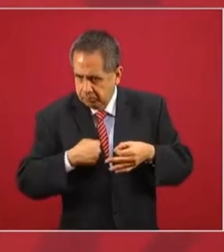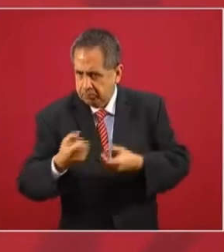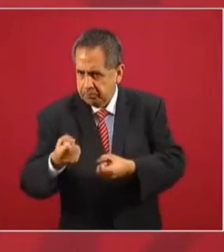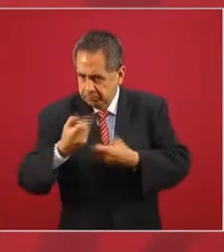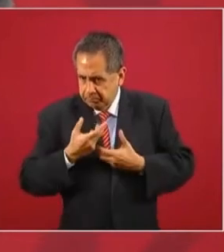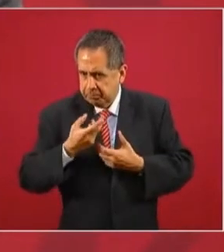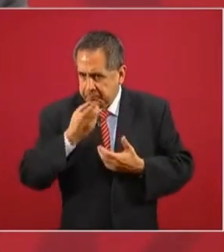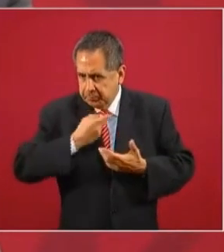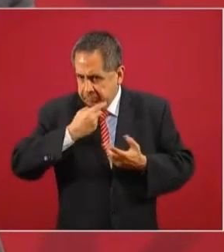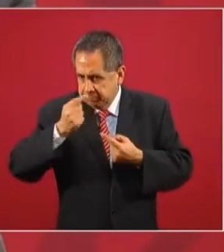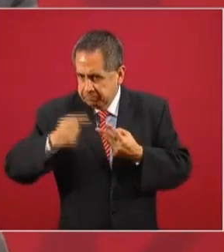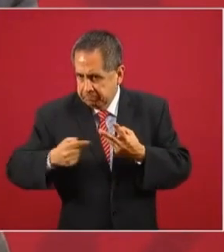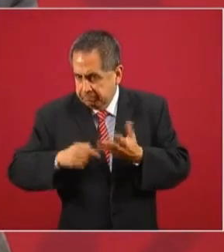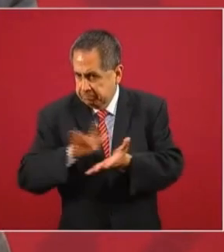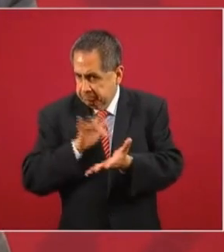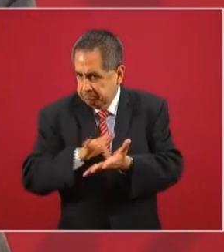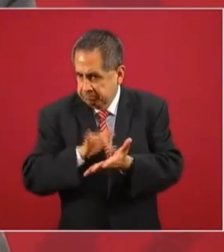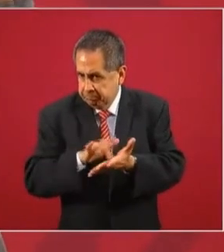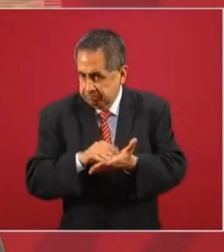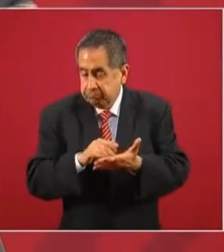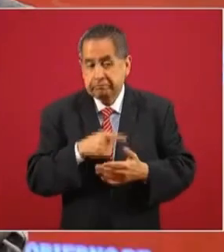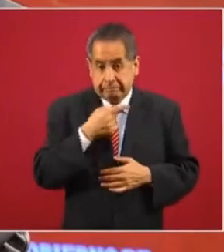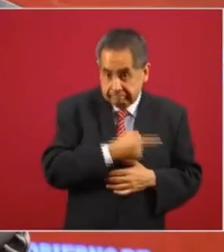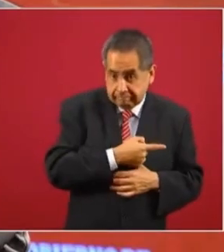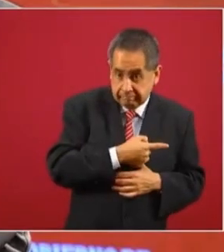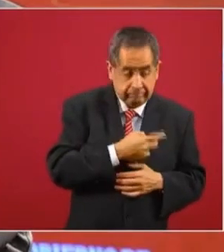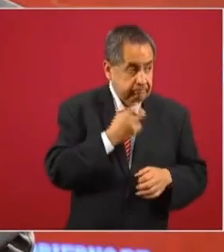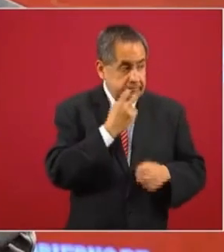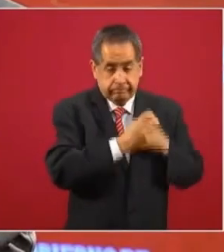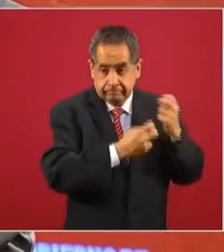aporte información de implicados,